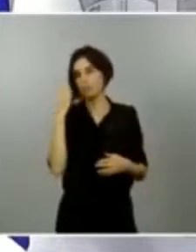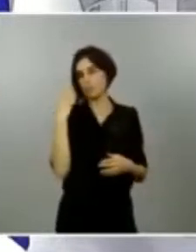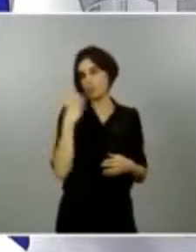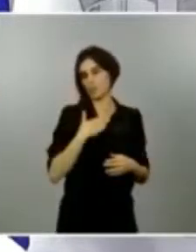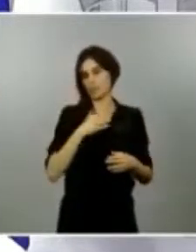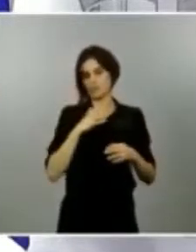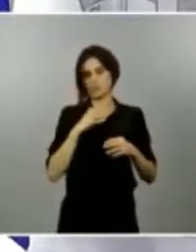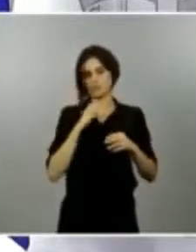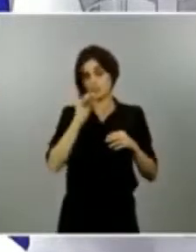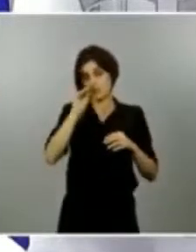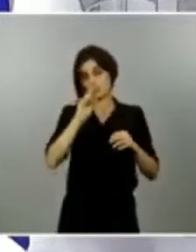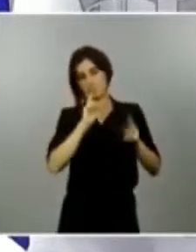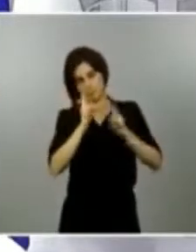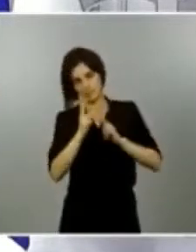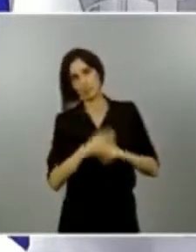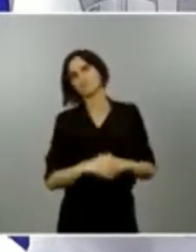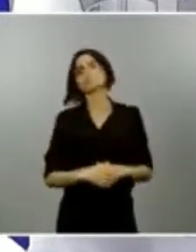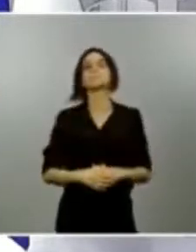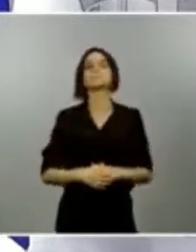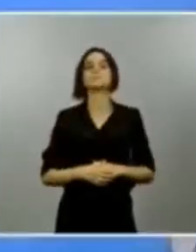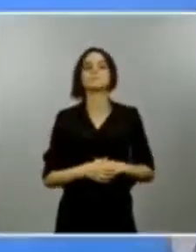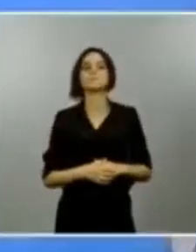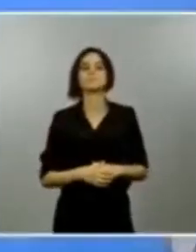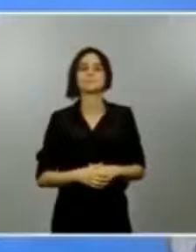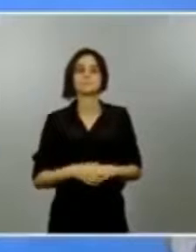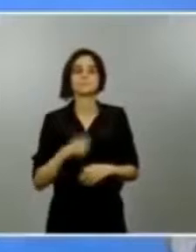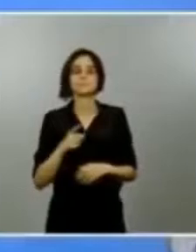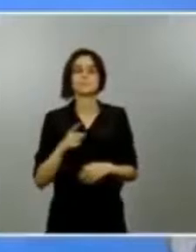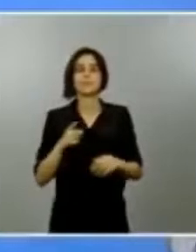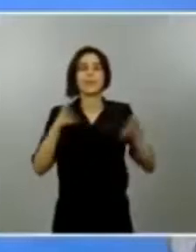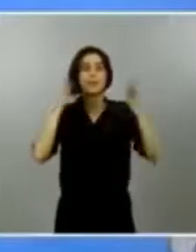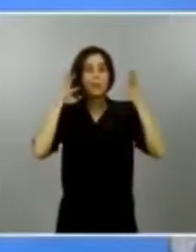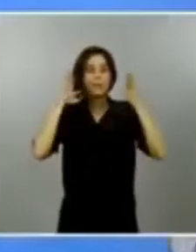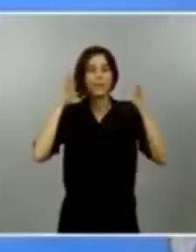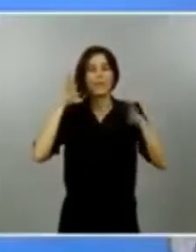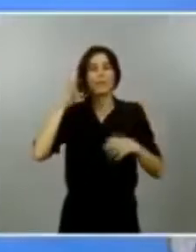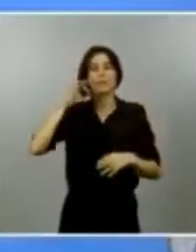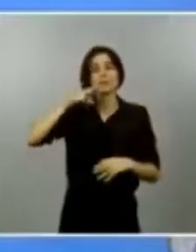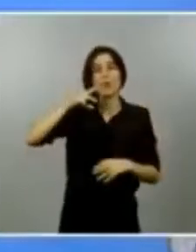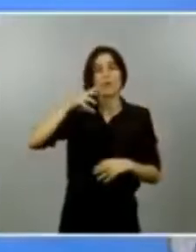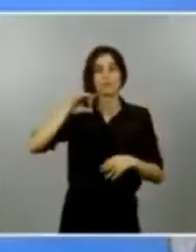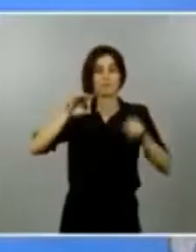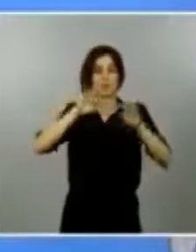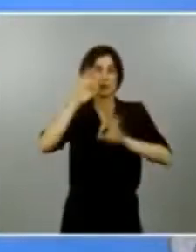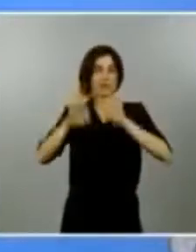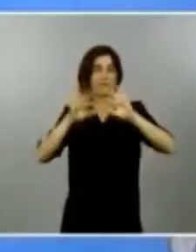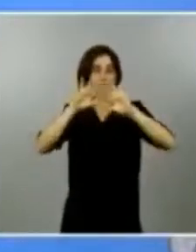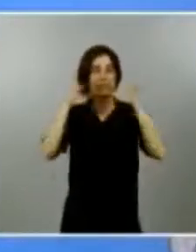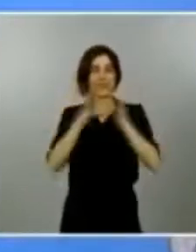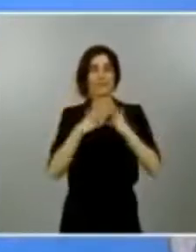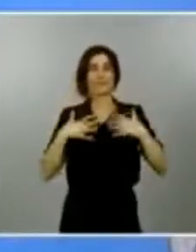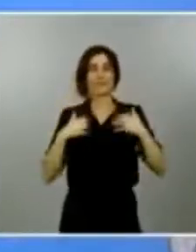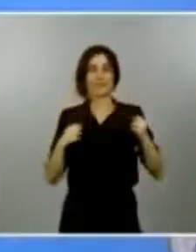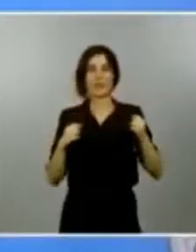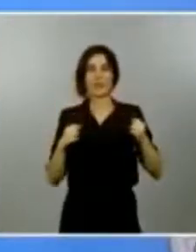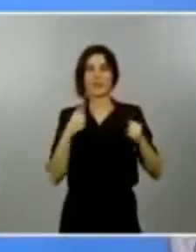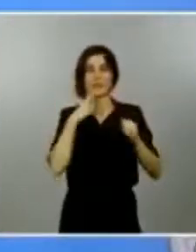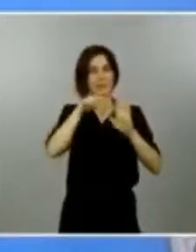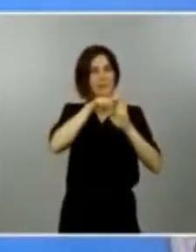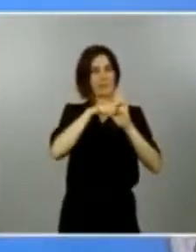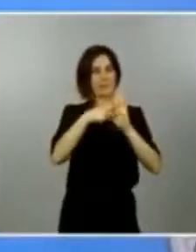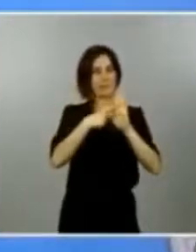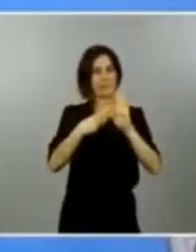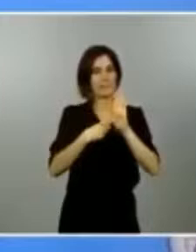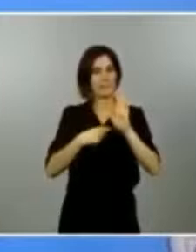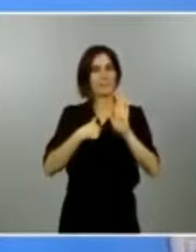atender a las recomendaciones de la unidad mundial de la salud sobre la desescalada para que no haya que dar pasos a tarno en